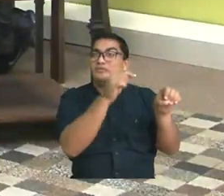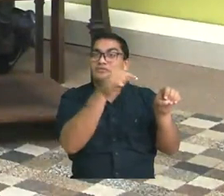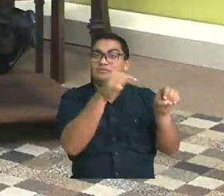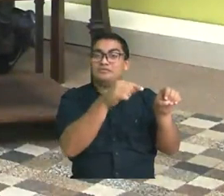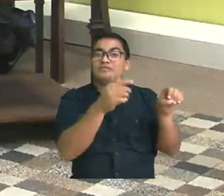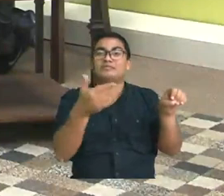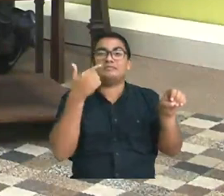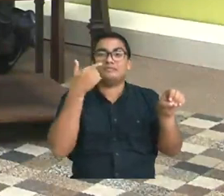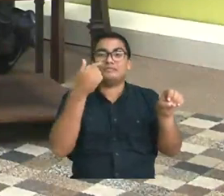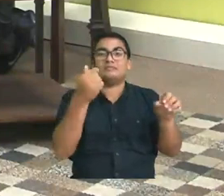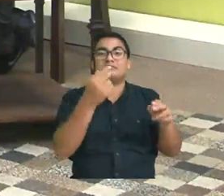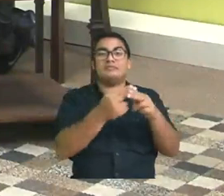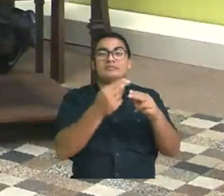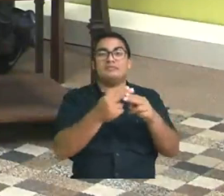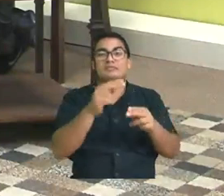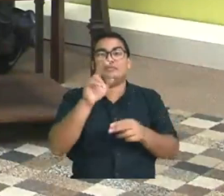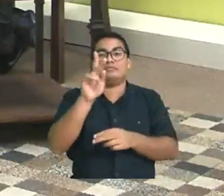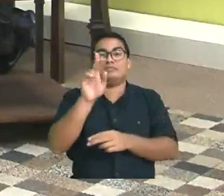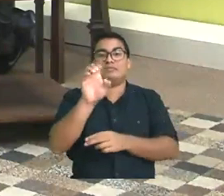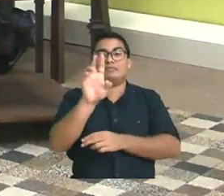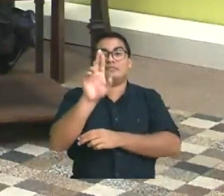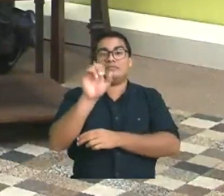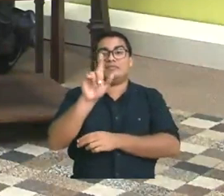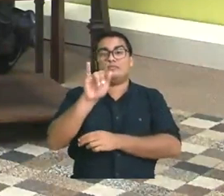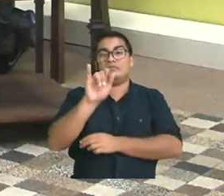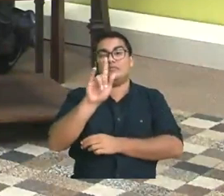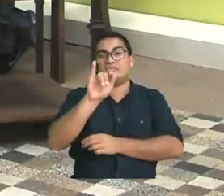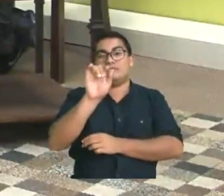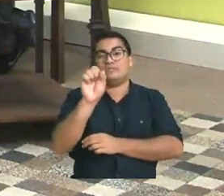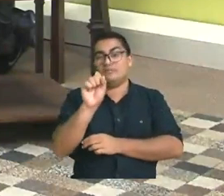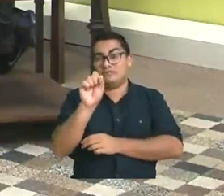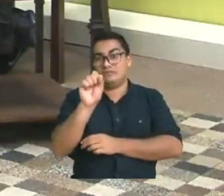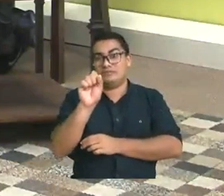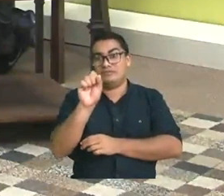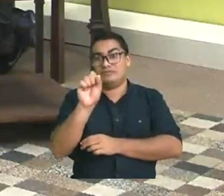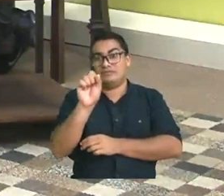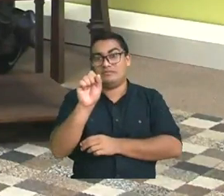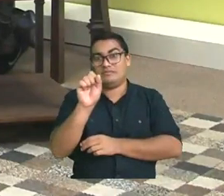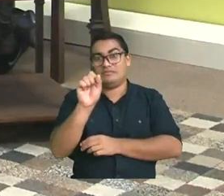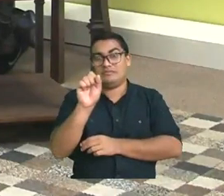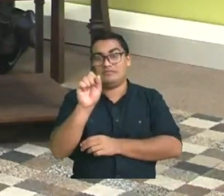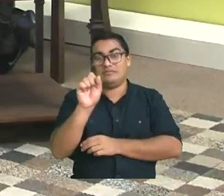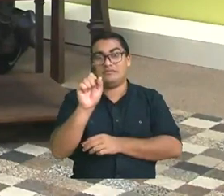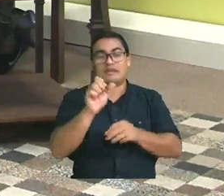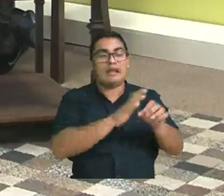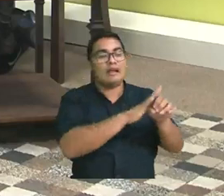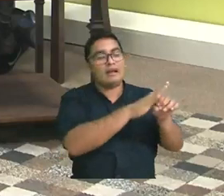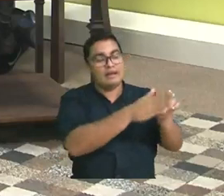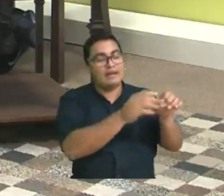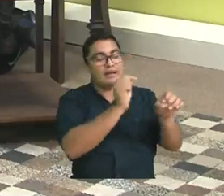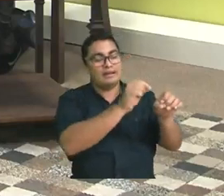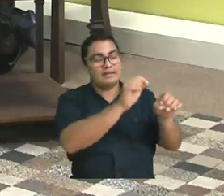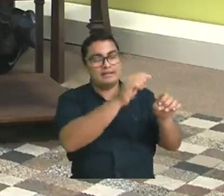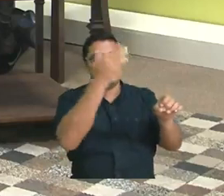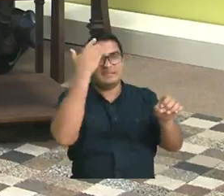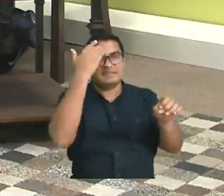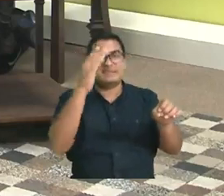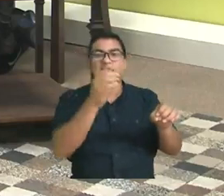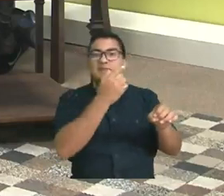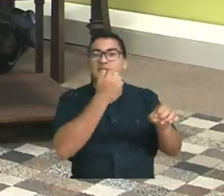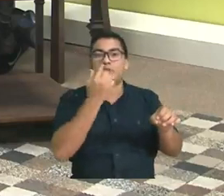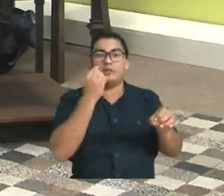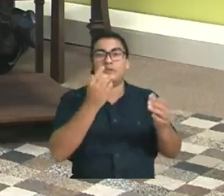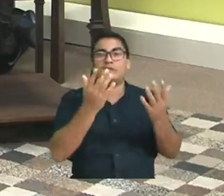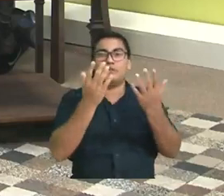esto se le conoce como queratitis sica o queratitis punteada. Y eso pues ya nos fundamenta el diagnóstico de ojo seco.